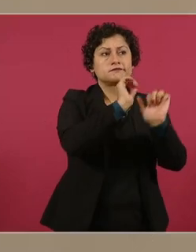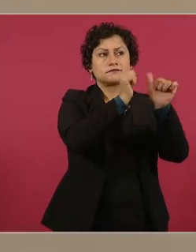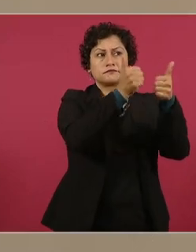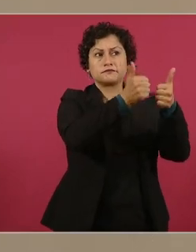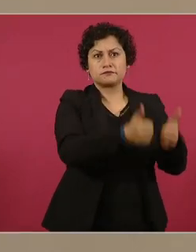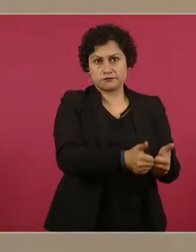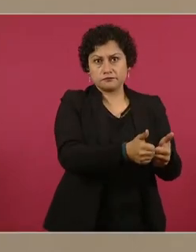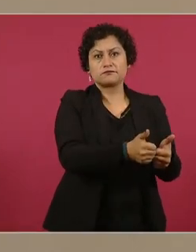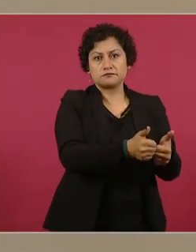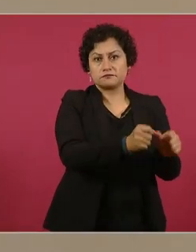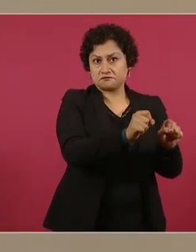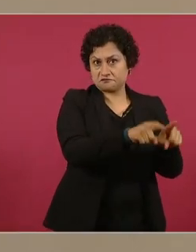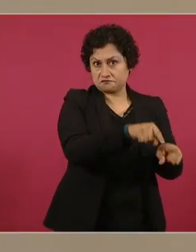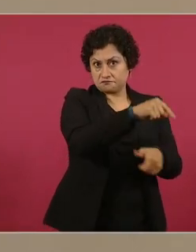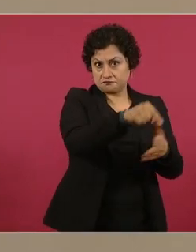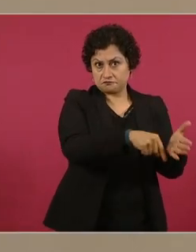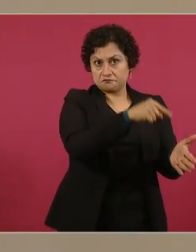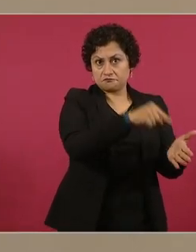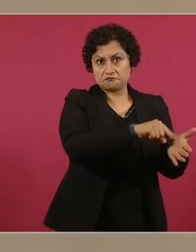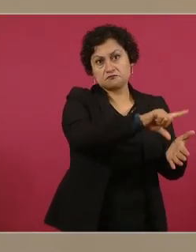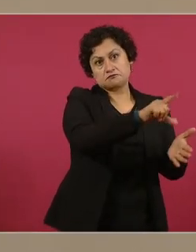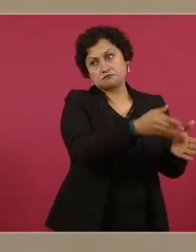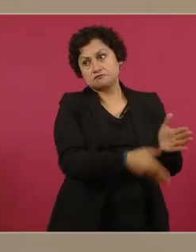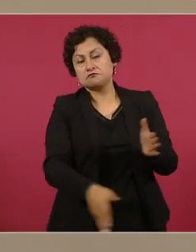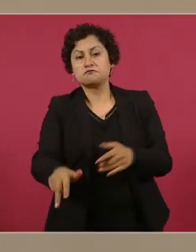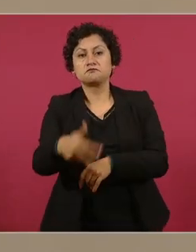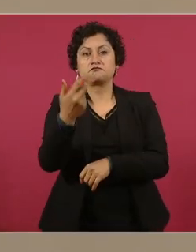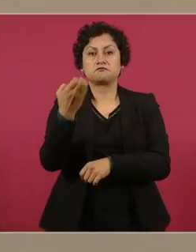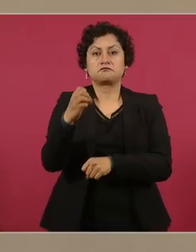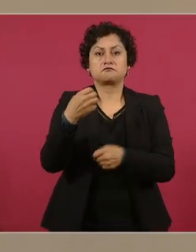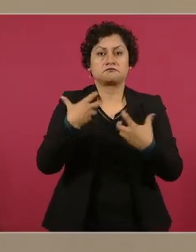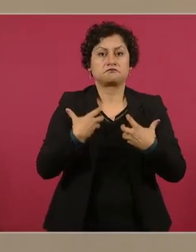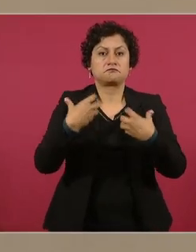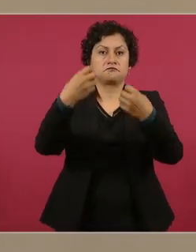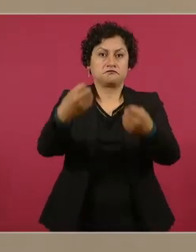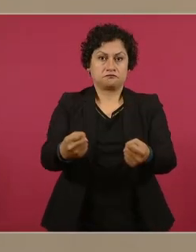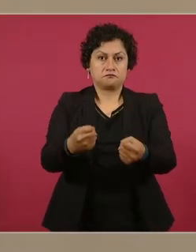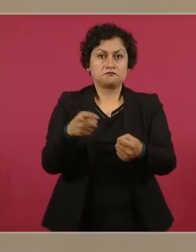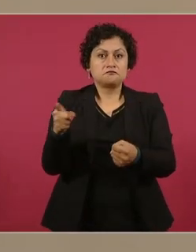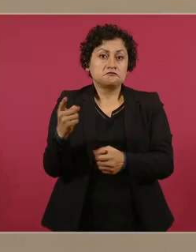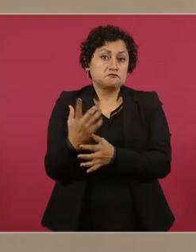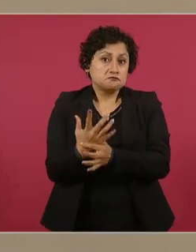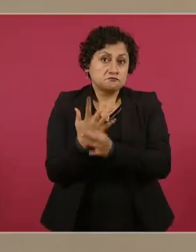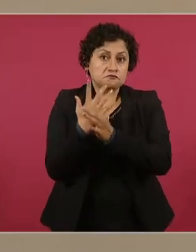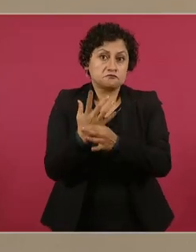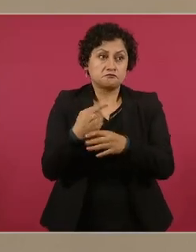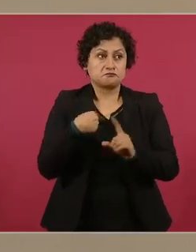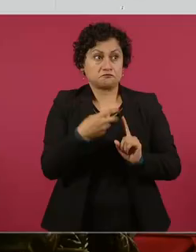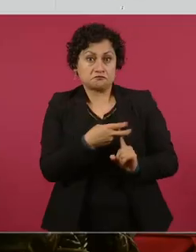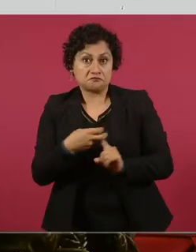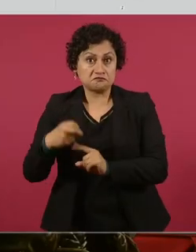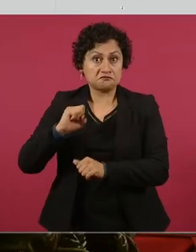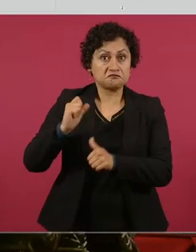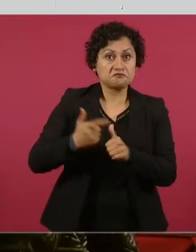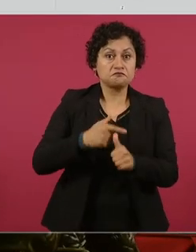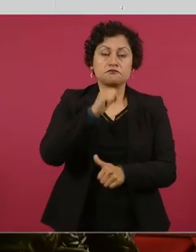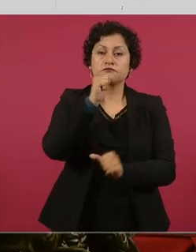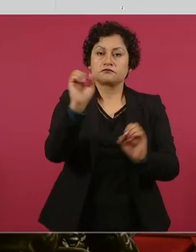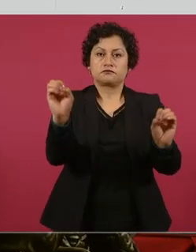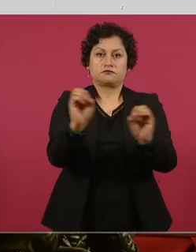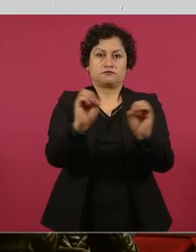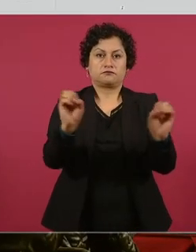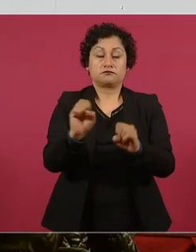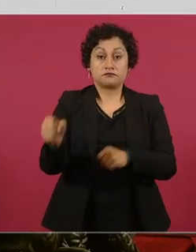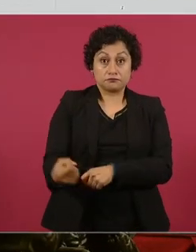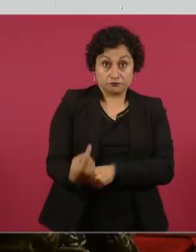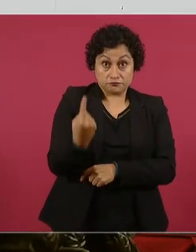13 de enero. Negaron haber sido secuestradas o retenidas en contra de su voluntad. Incluso una de